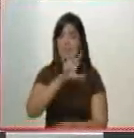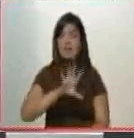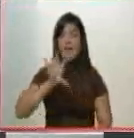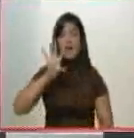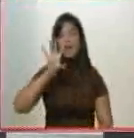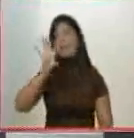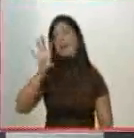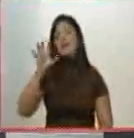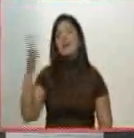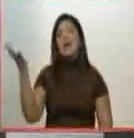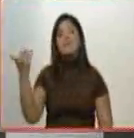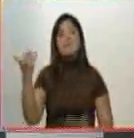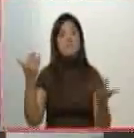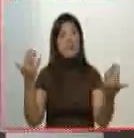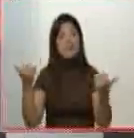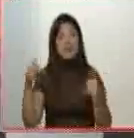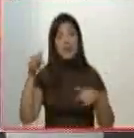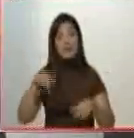han traído sus medallas,